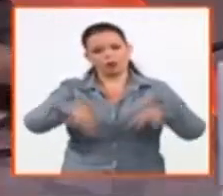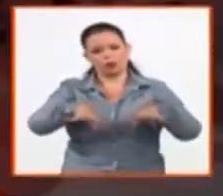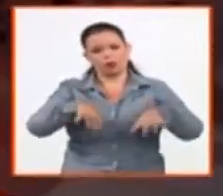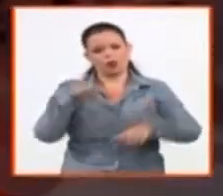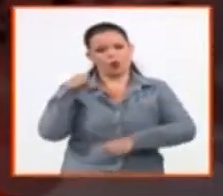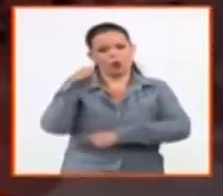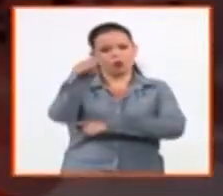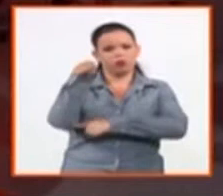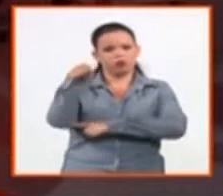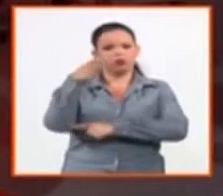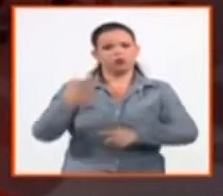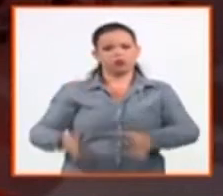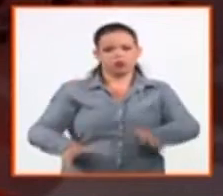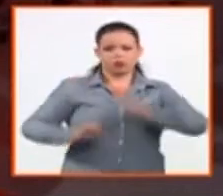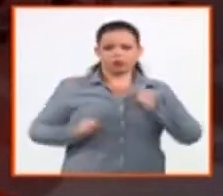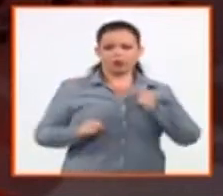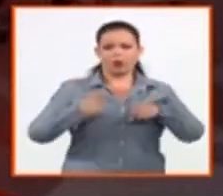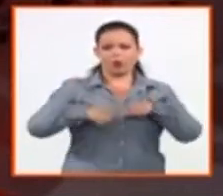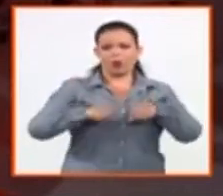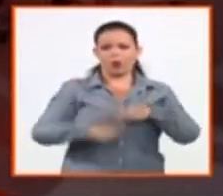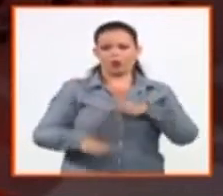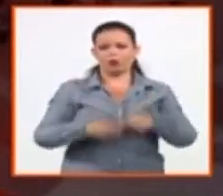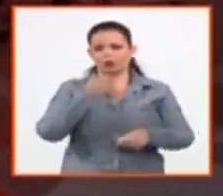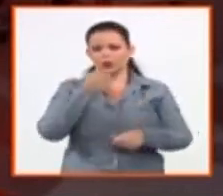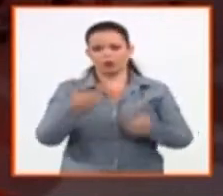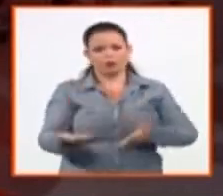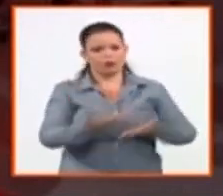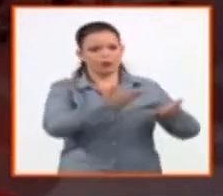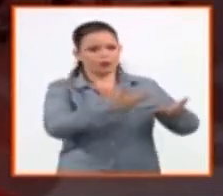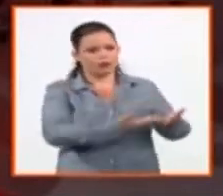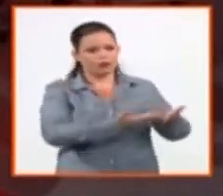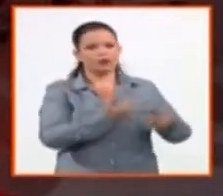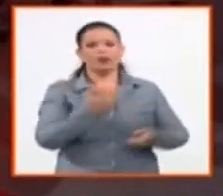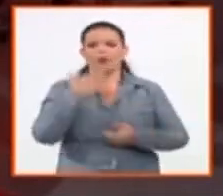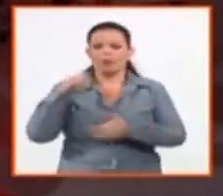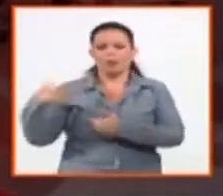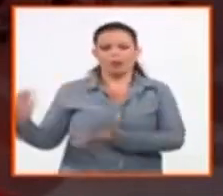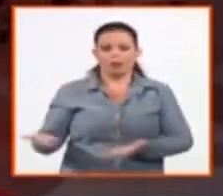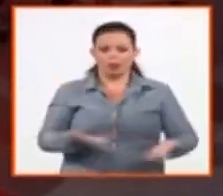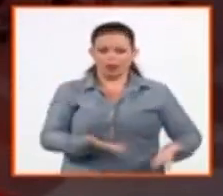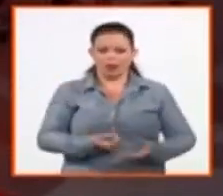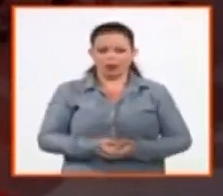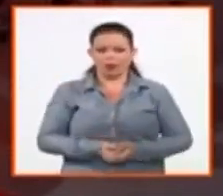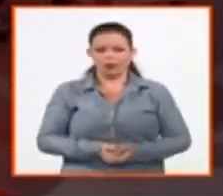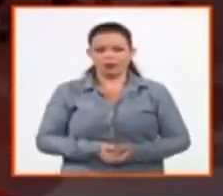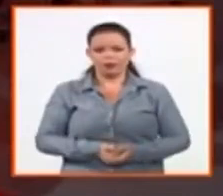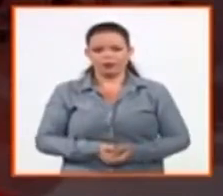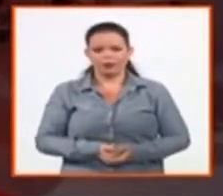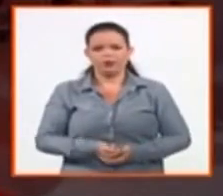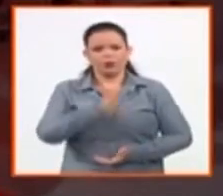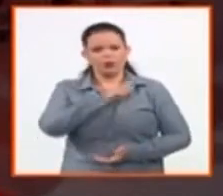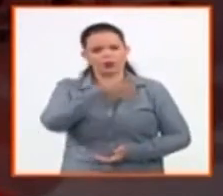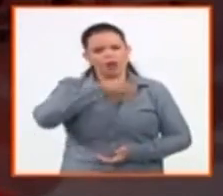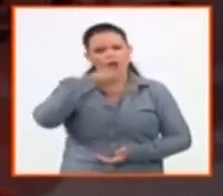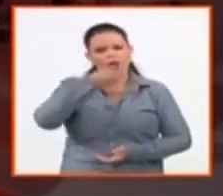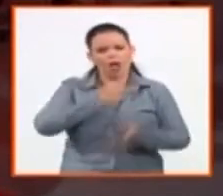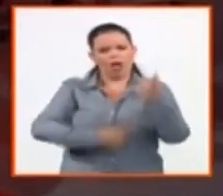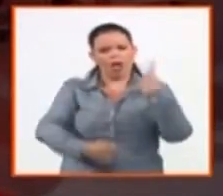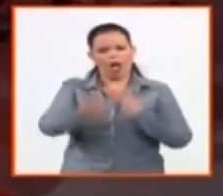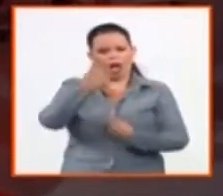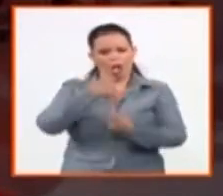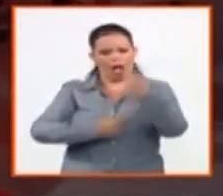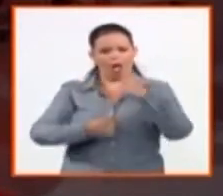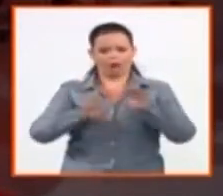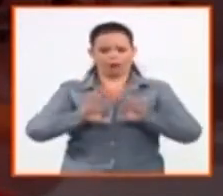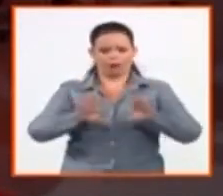Ha llegado en los últimos minutos y se ha incorporado a nuestro programa. Usted hablaba de algo parecido sobre ese tema en la última mesa redonda en